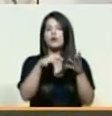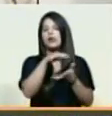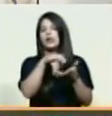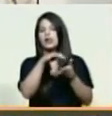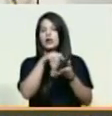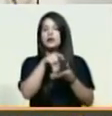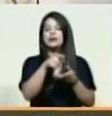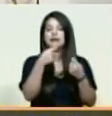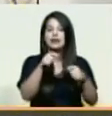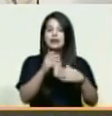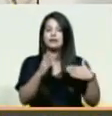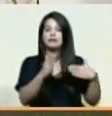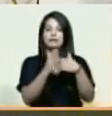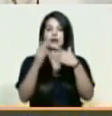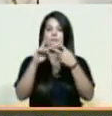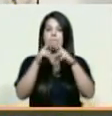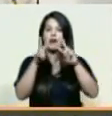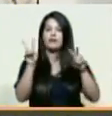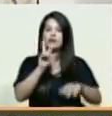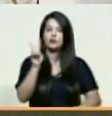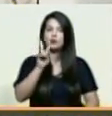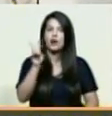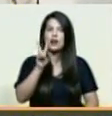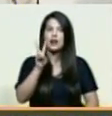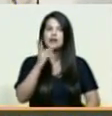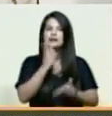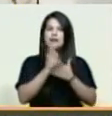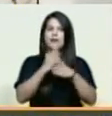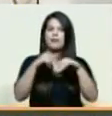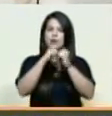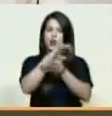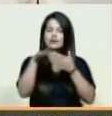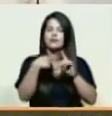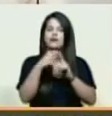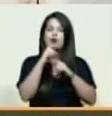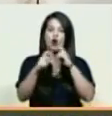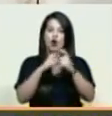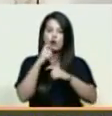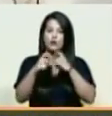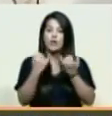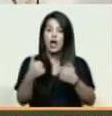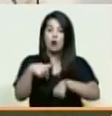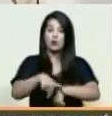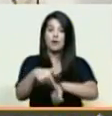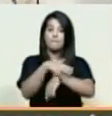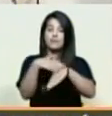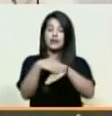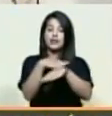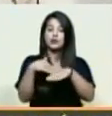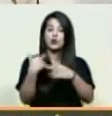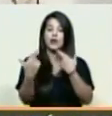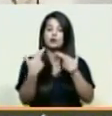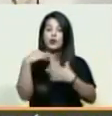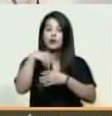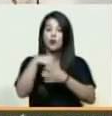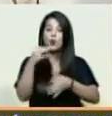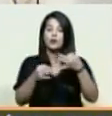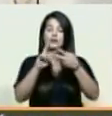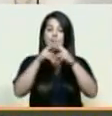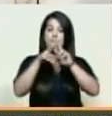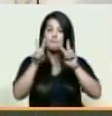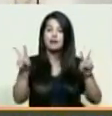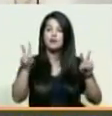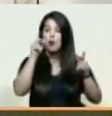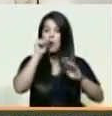que han perturbado la paz en el país, sembrando violencia y odio. Esta hora, el ministro del Popular para Relaciones Interiores, Justicia y Paz,